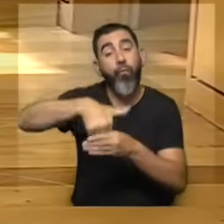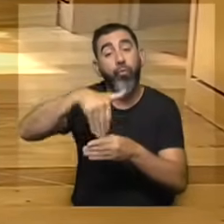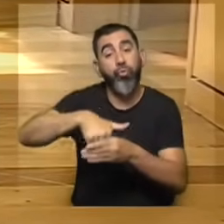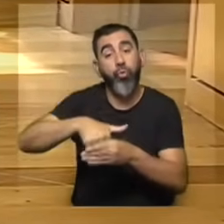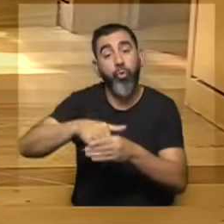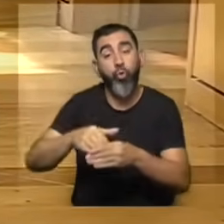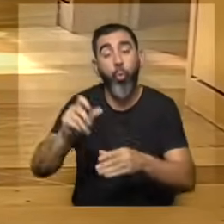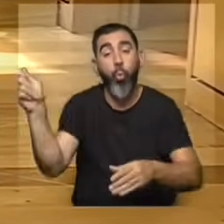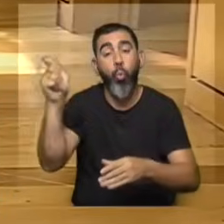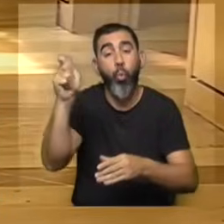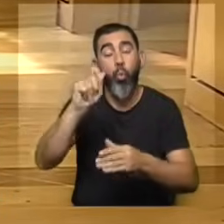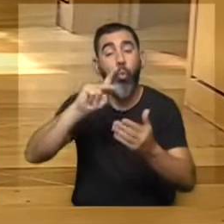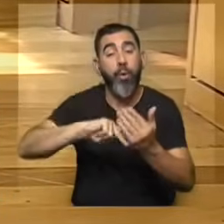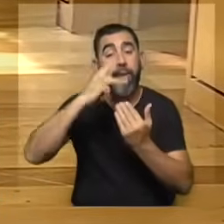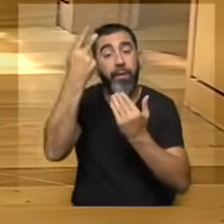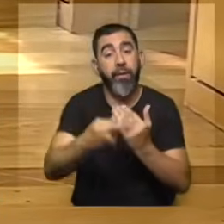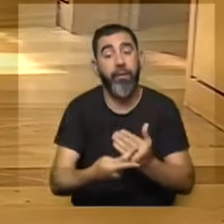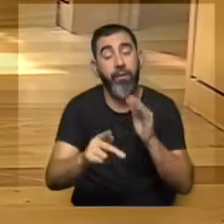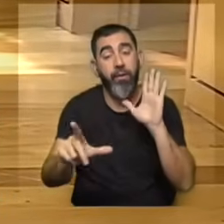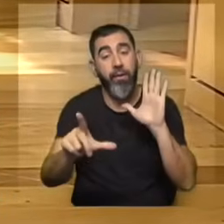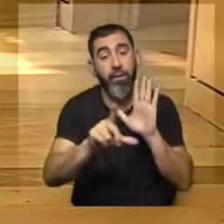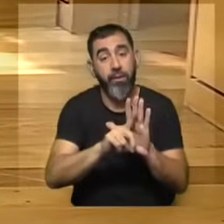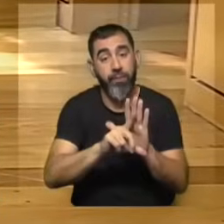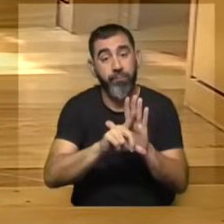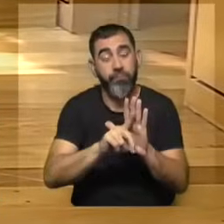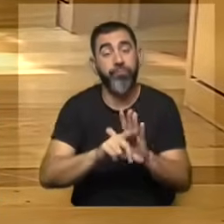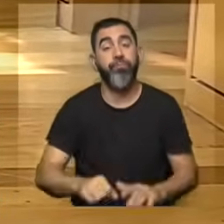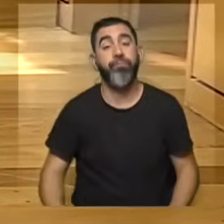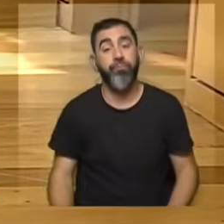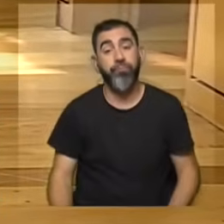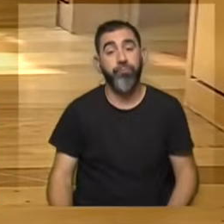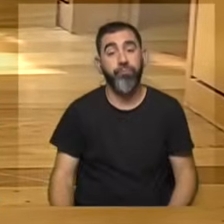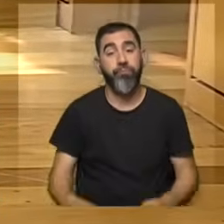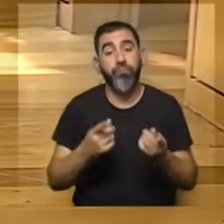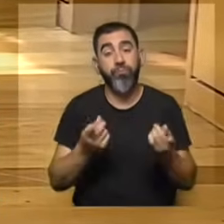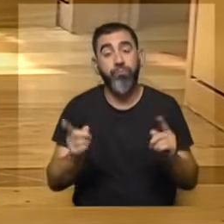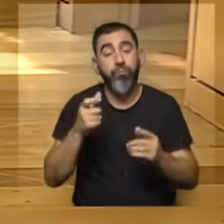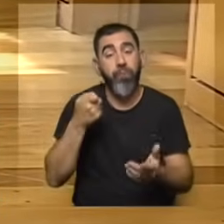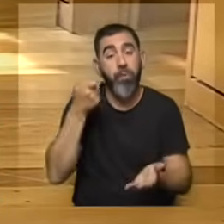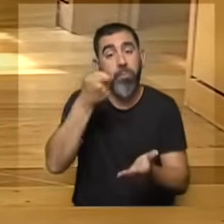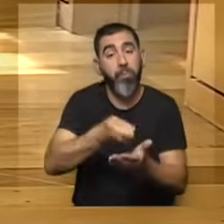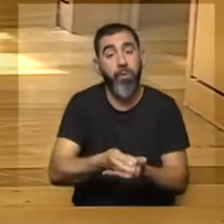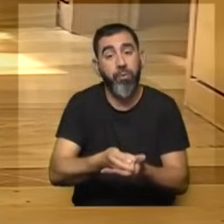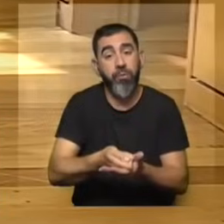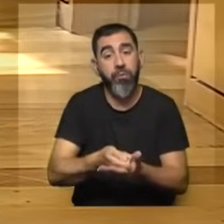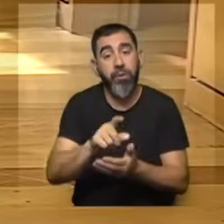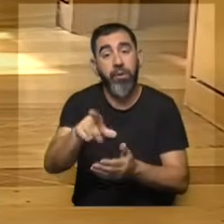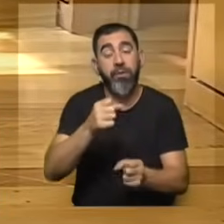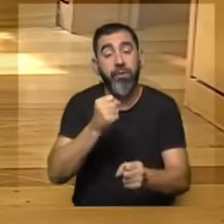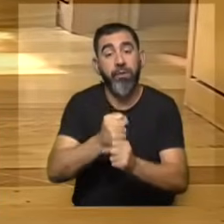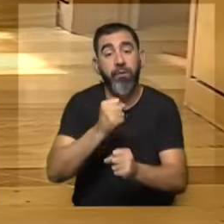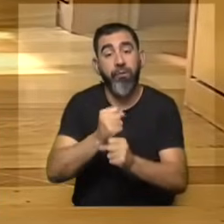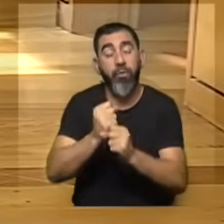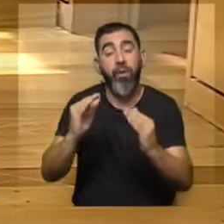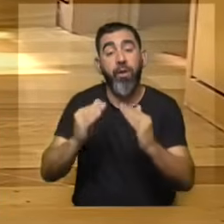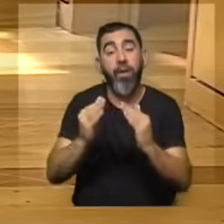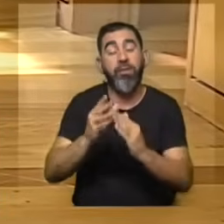forma urgente el proyecto de ley que restablece los pagos a los extrabajadores de